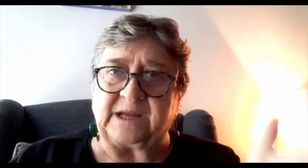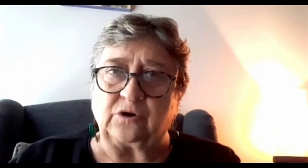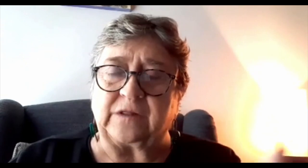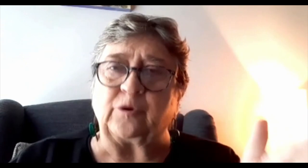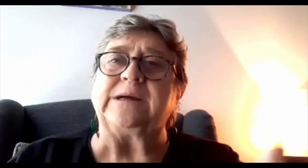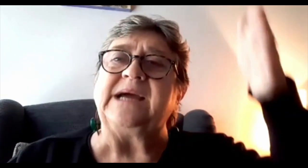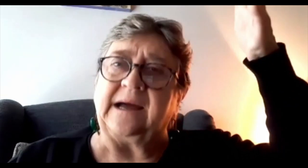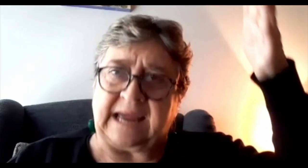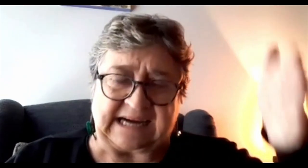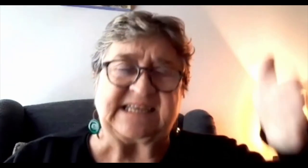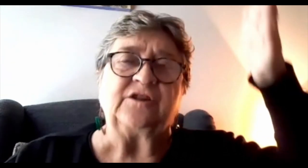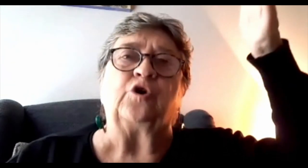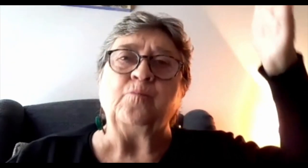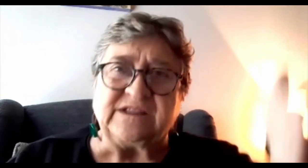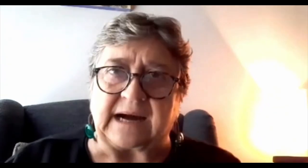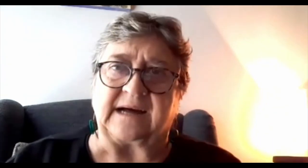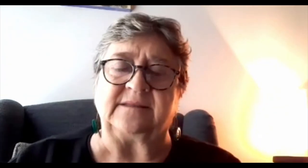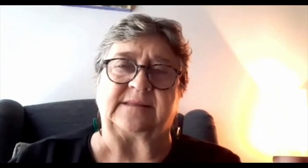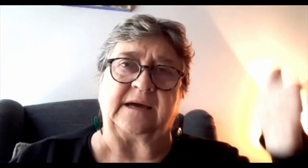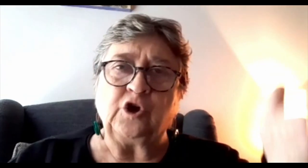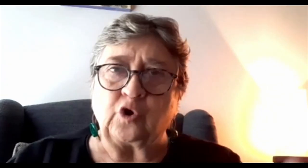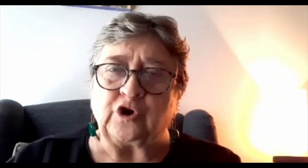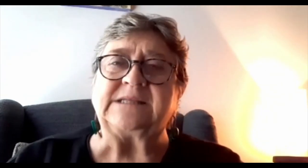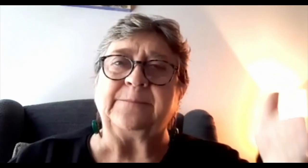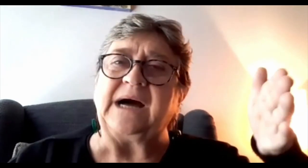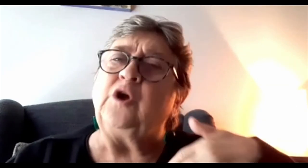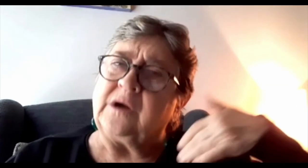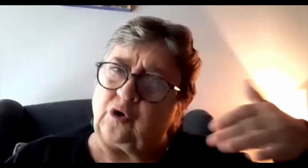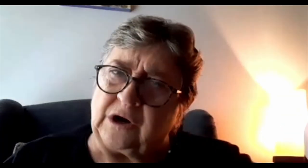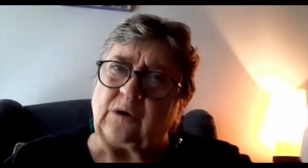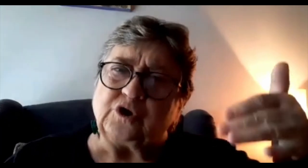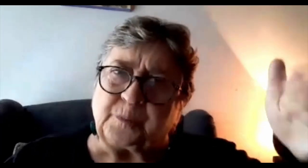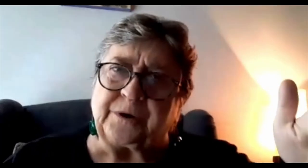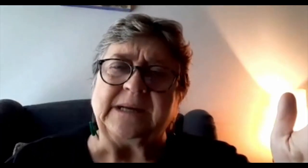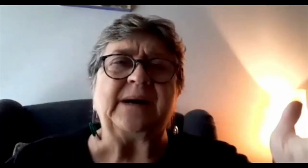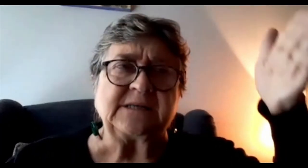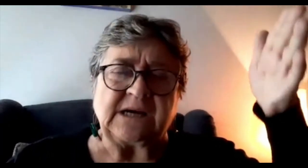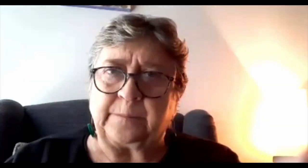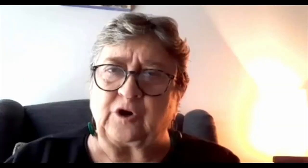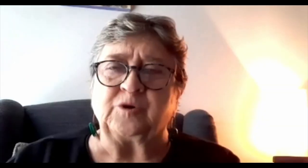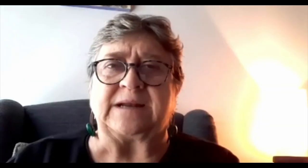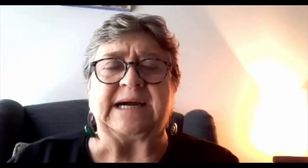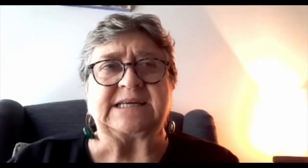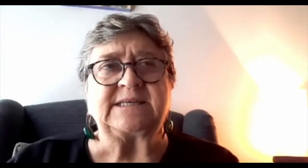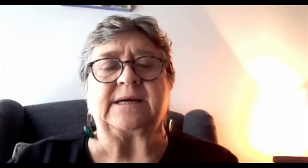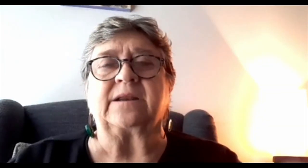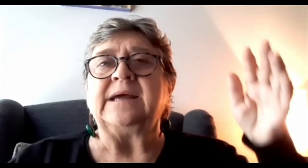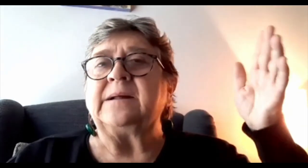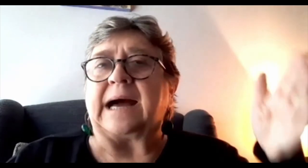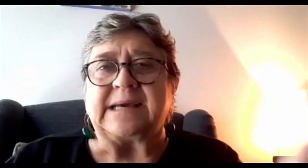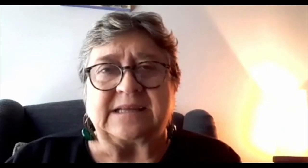que el gobierno de Bolivia ha sido muy tajante con el tema, con algunos problemas, pero como tenía que